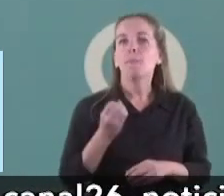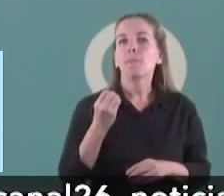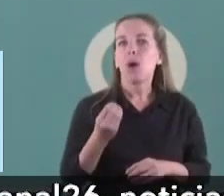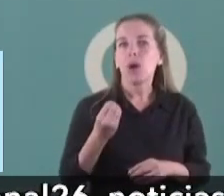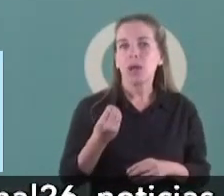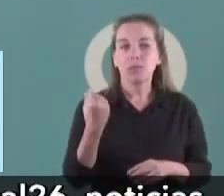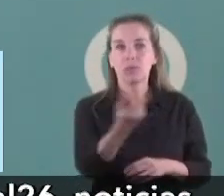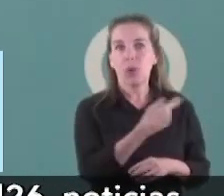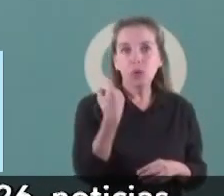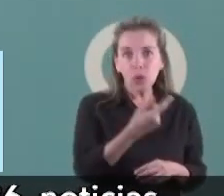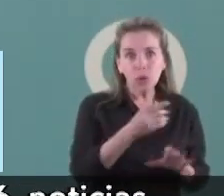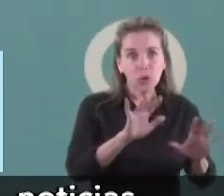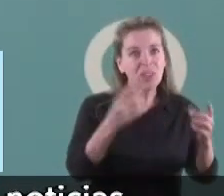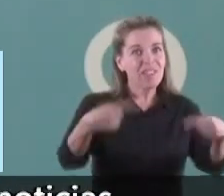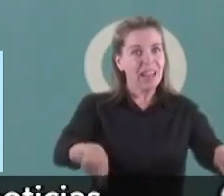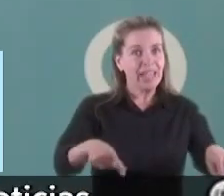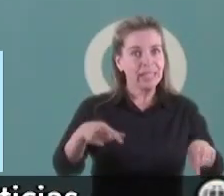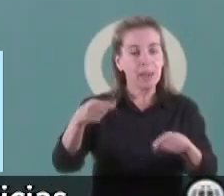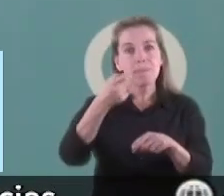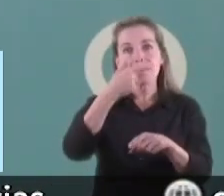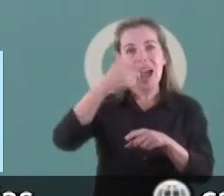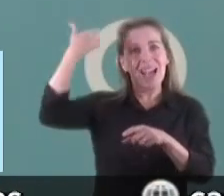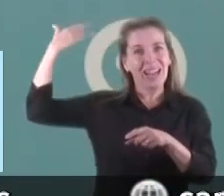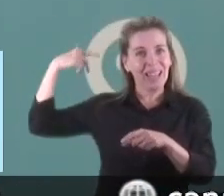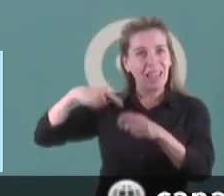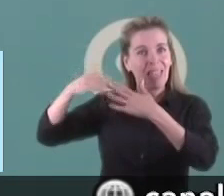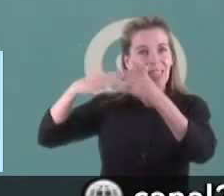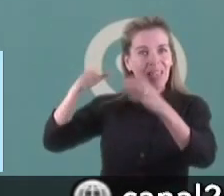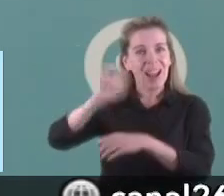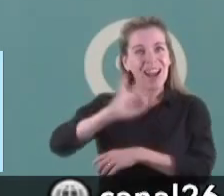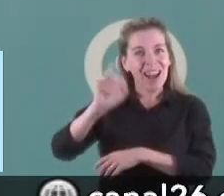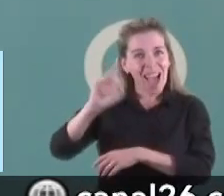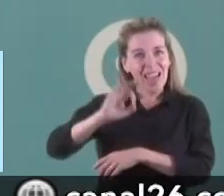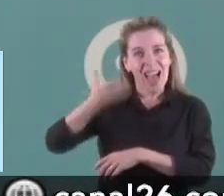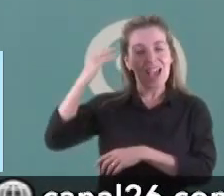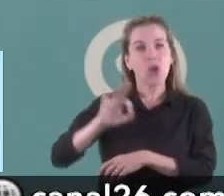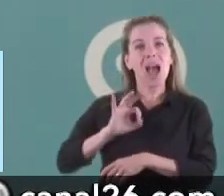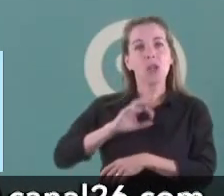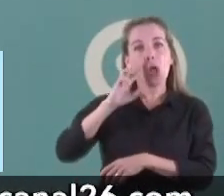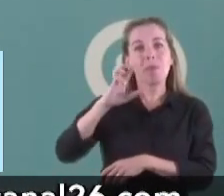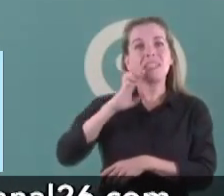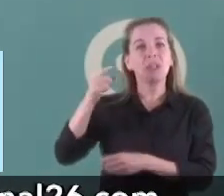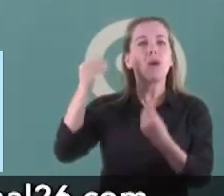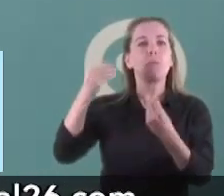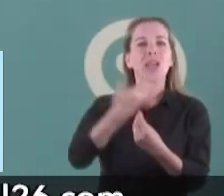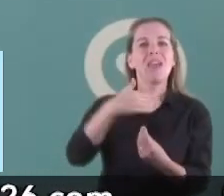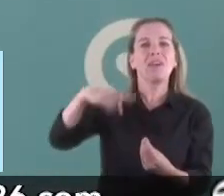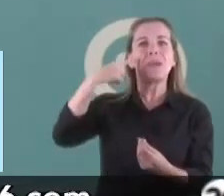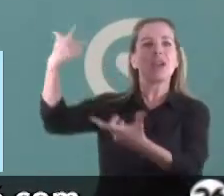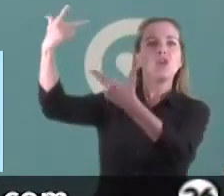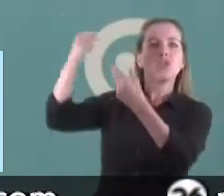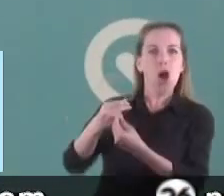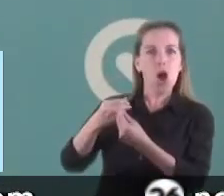al contrario de lo que hizo macri que no hizo el gasoducto Néstor en el 2019 por imposición del fondo monetario internacional nosotros